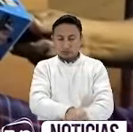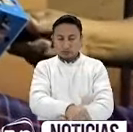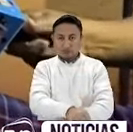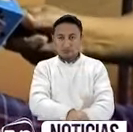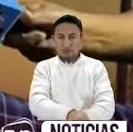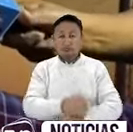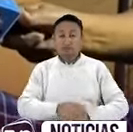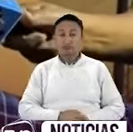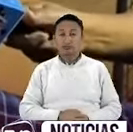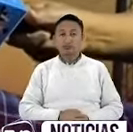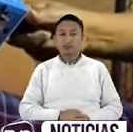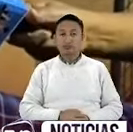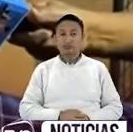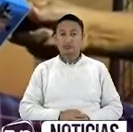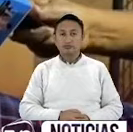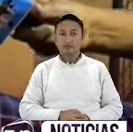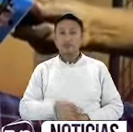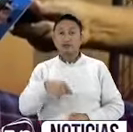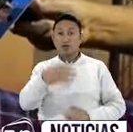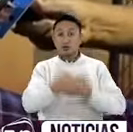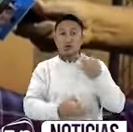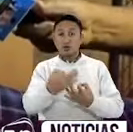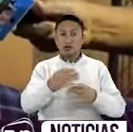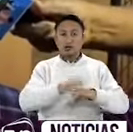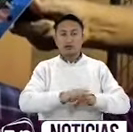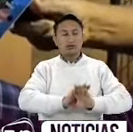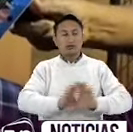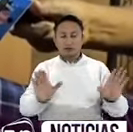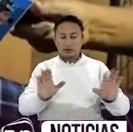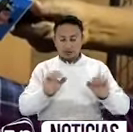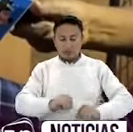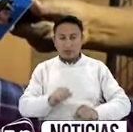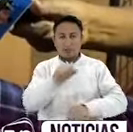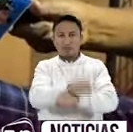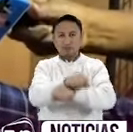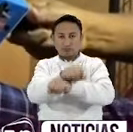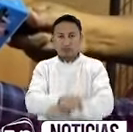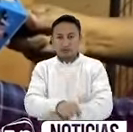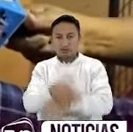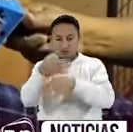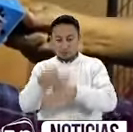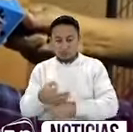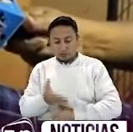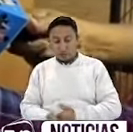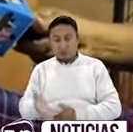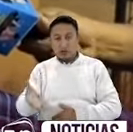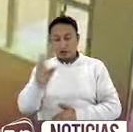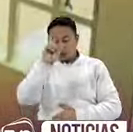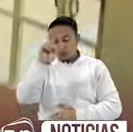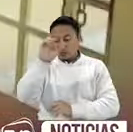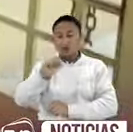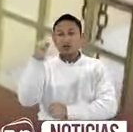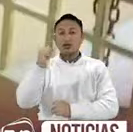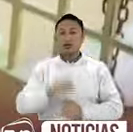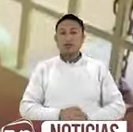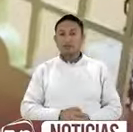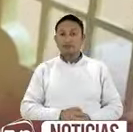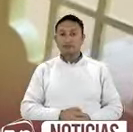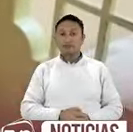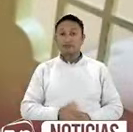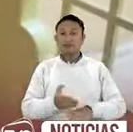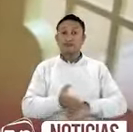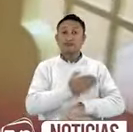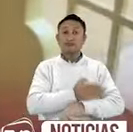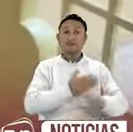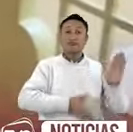en la noche. Independientemente, no vamos a juzgar la causa, pero sin embargo vamos a ser justos en su tratamiento, vamos a respetar los derechos humanos. Antes de ser